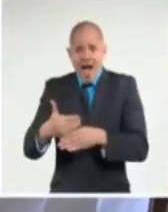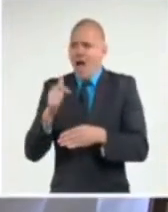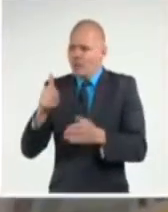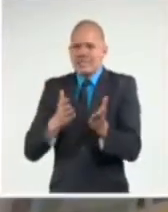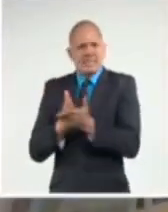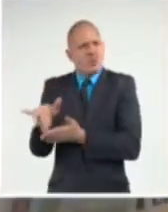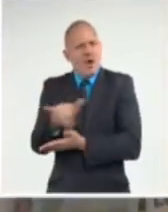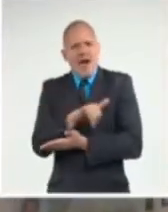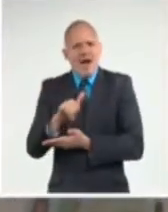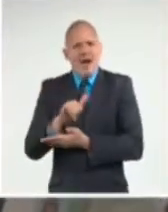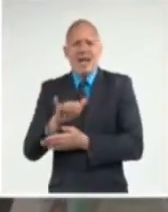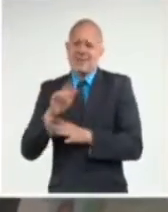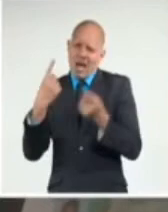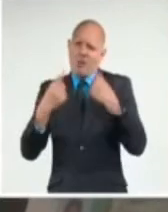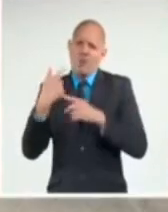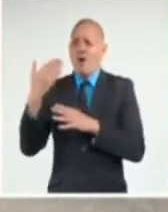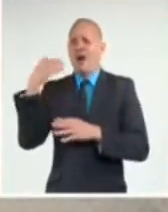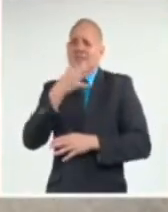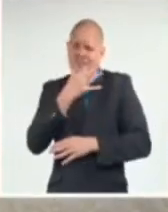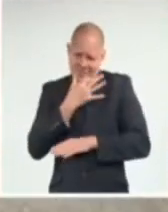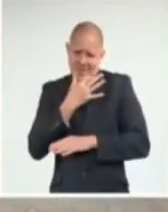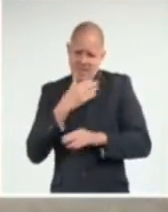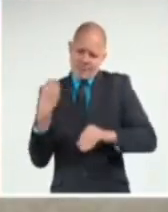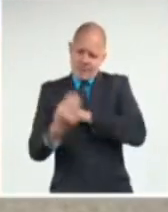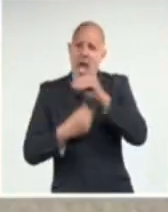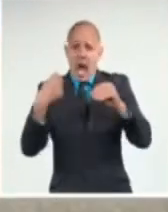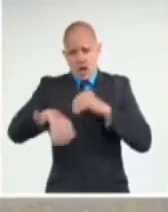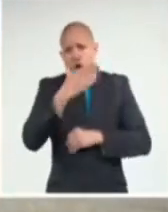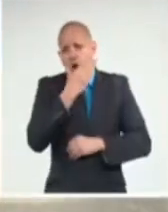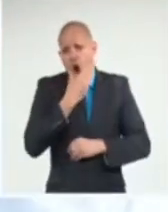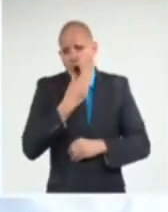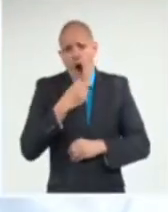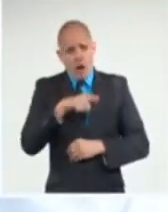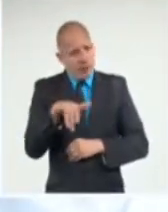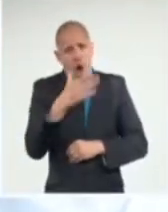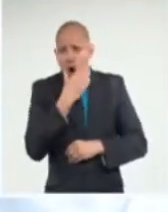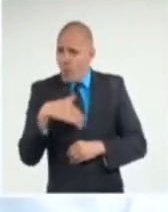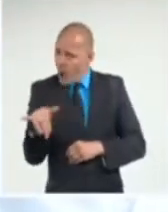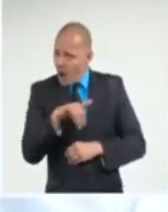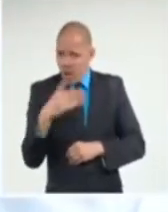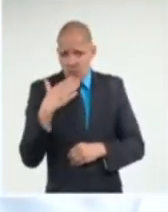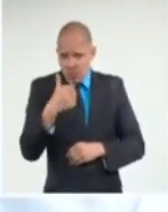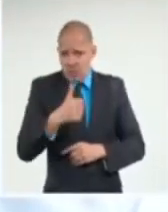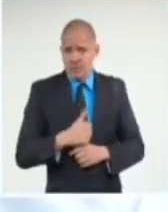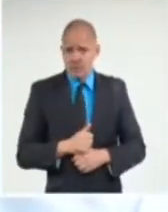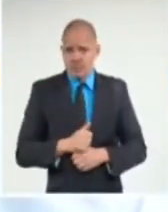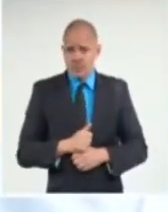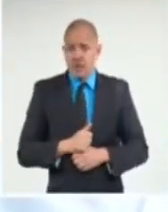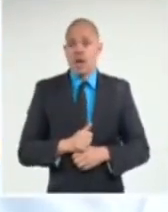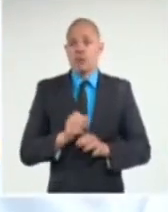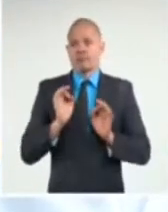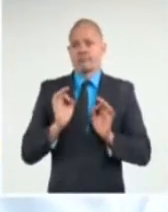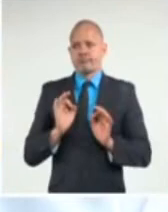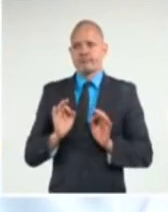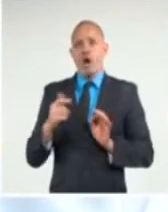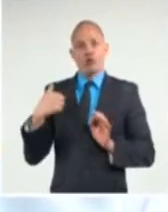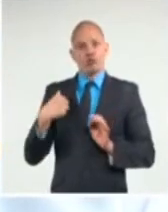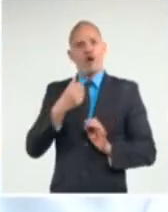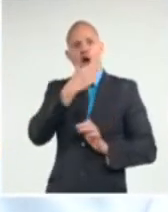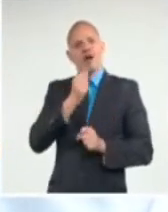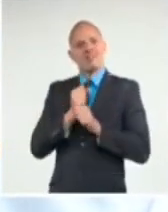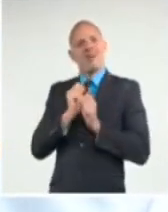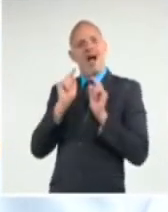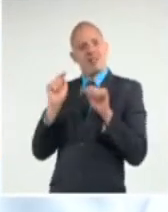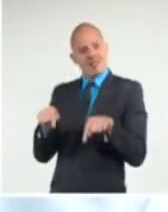las nuevas generaciones de especialistas que lo defienden con amor una bendición el hecho de